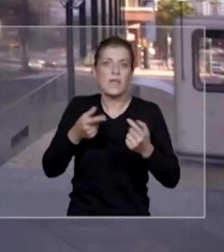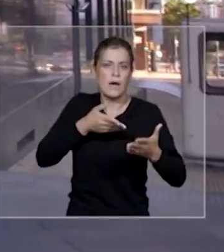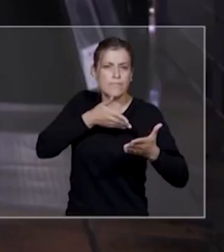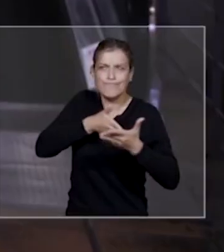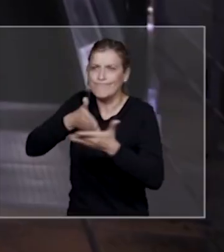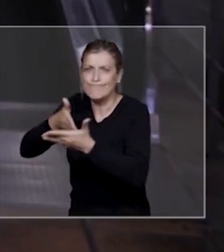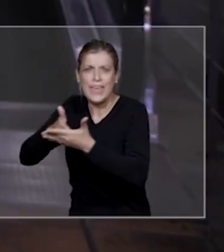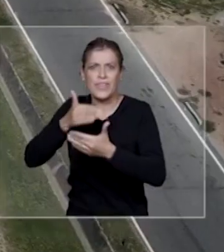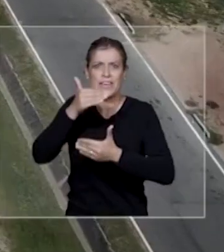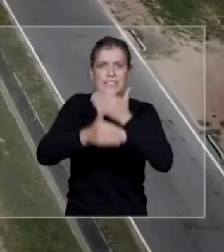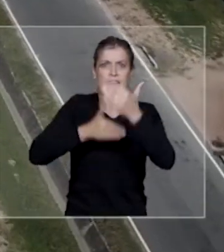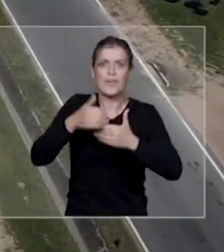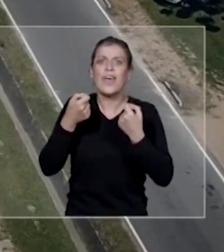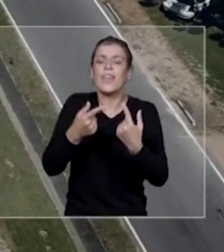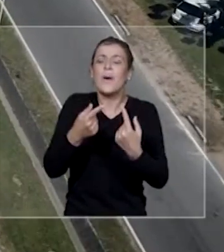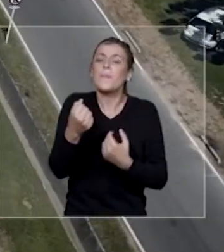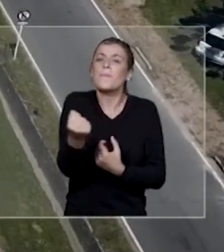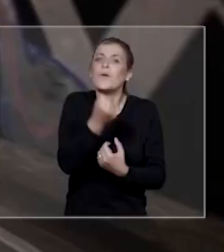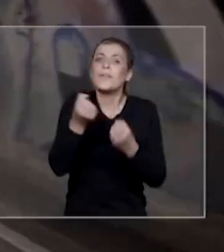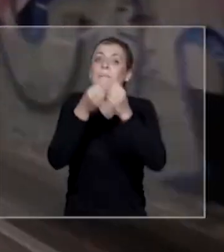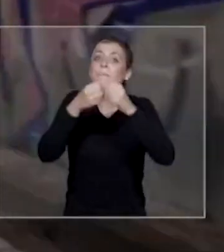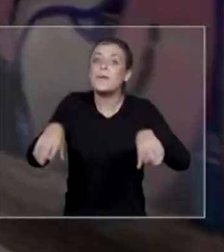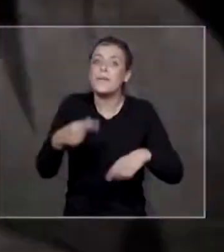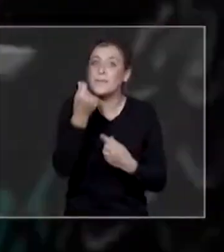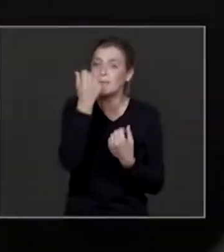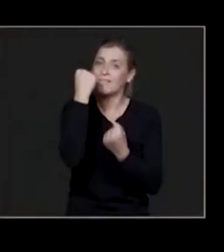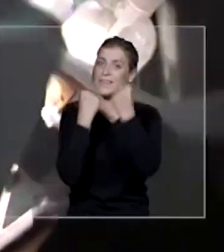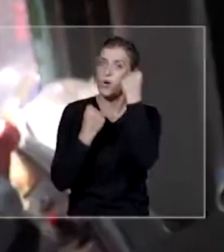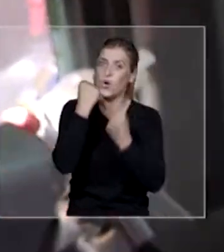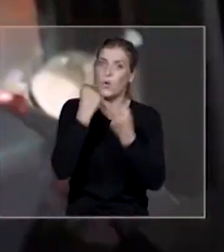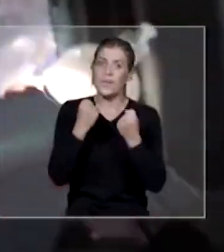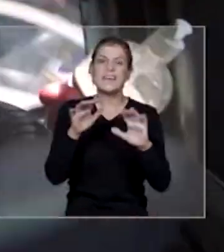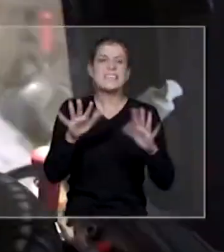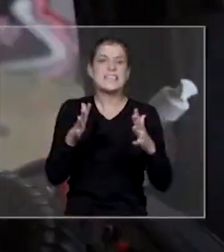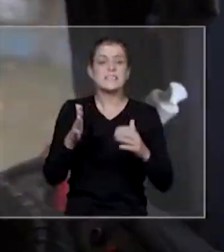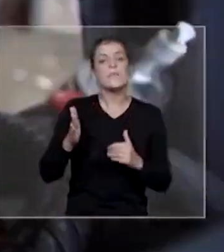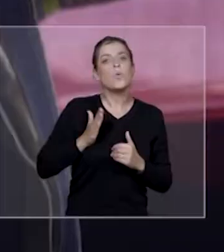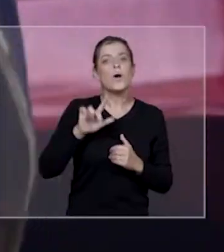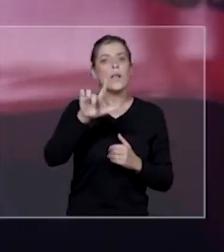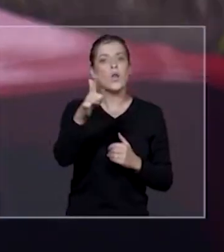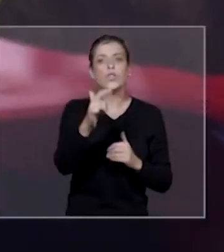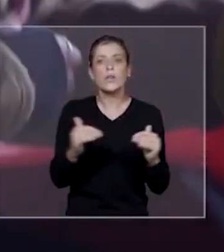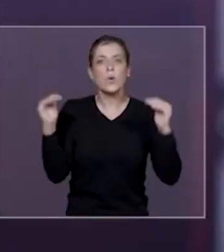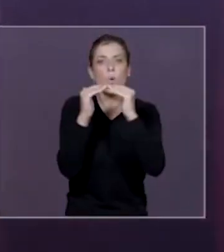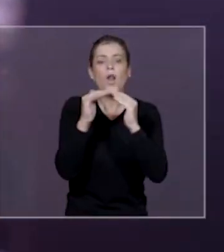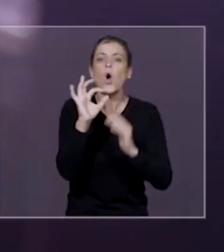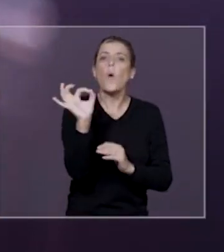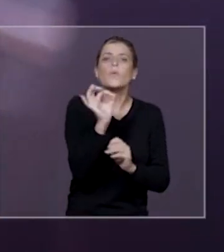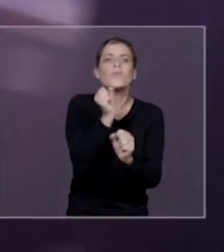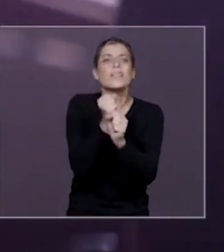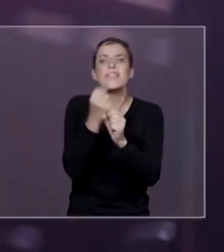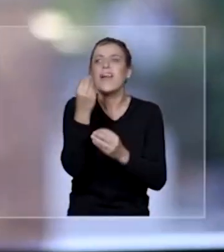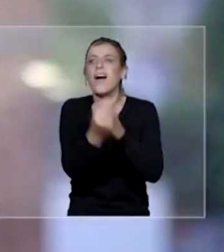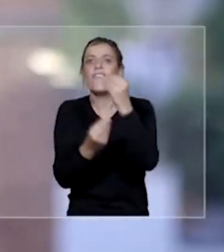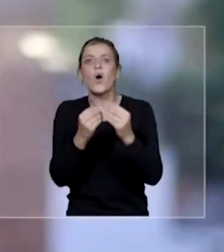mujeres uruguayas diversas y señala que si bien nuestro país ha demostrado su compromiso en cuanto a mejorar resultados para las mujeres aún hay